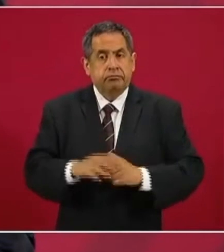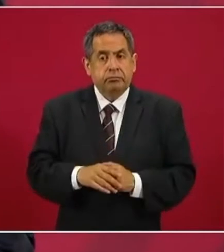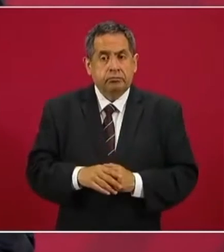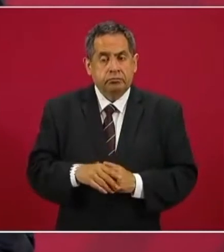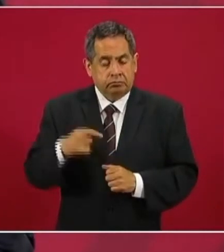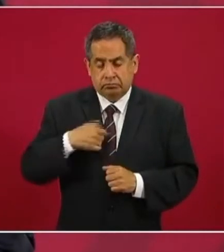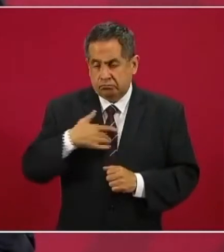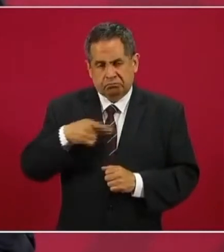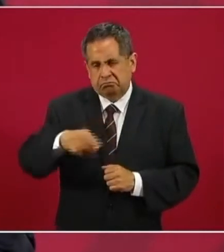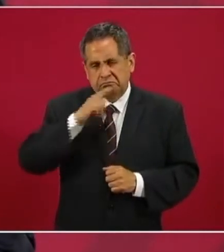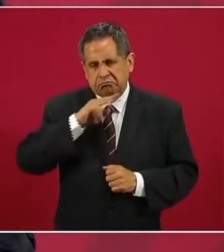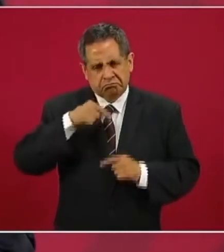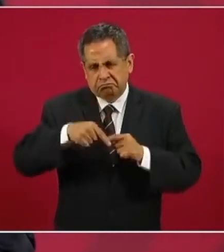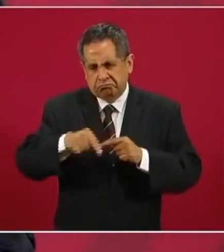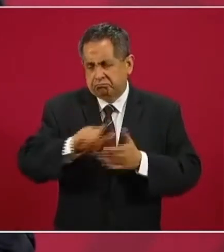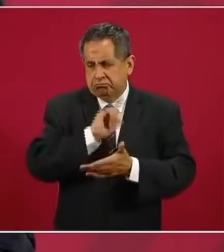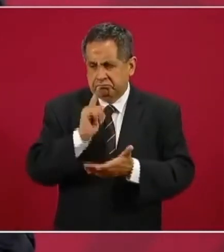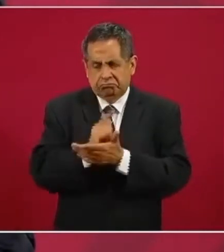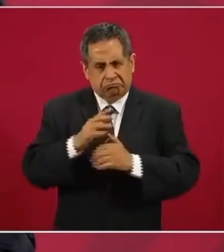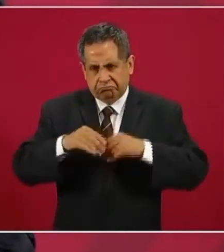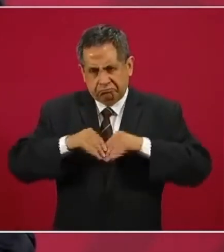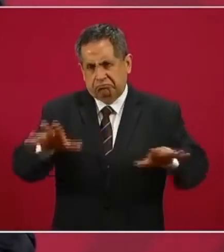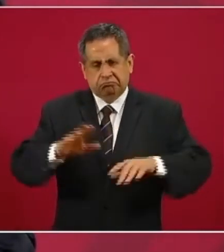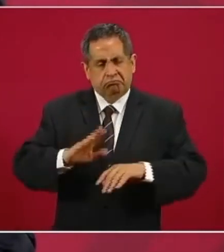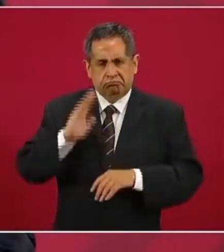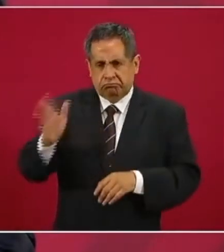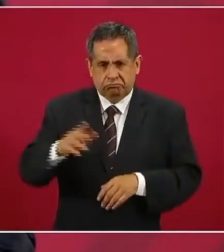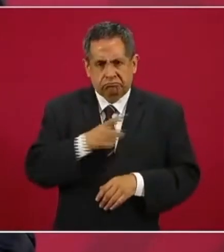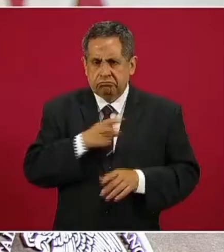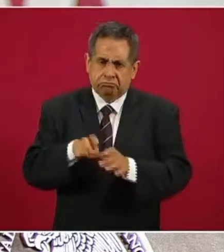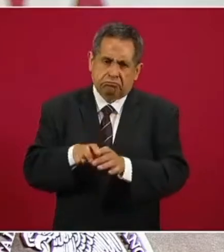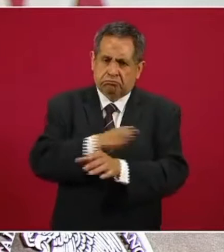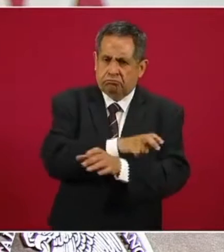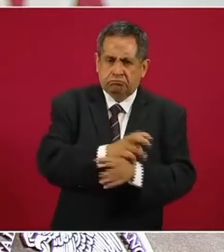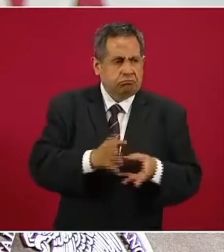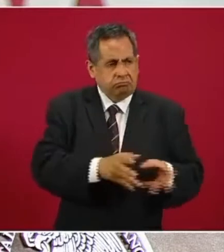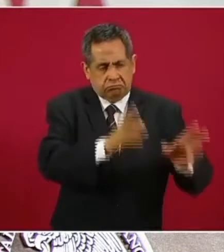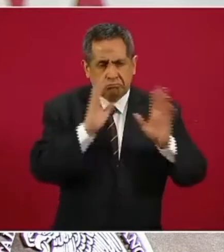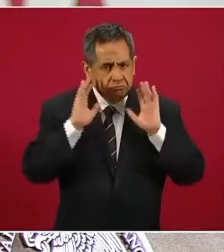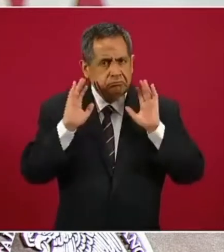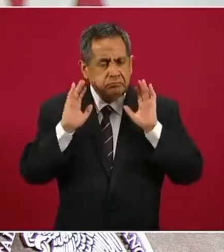pero muy pronto se tienen que ir los que